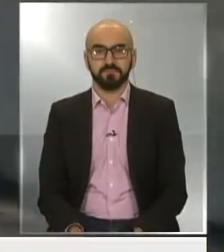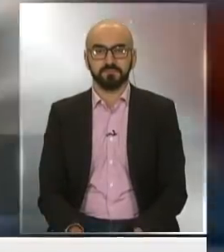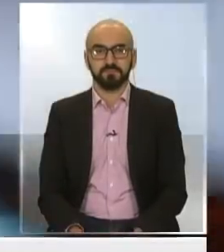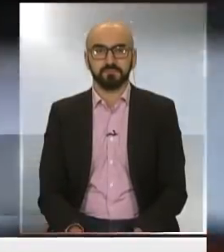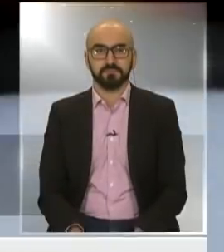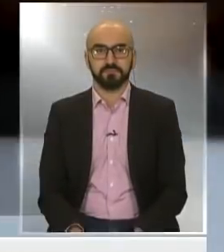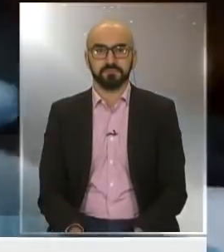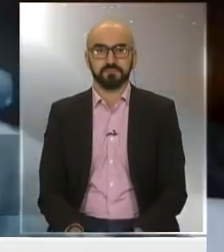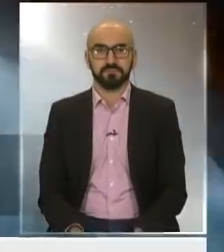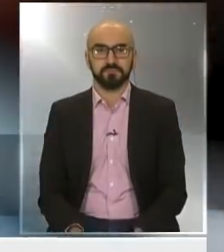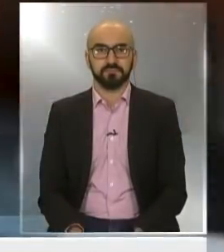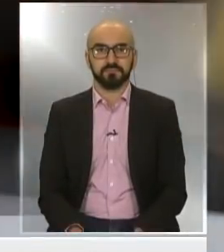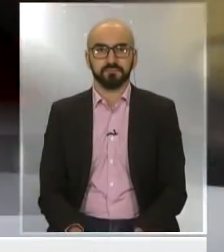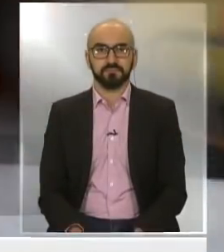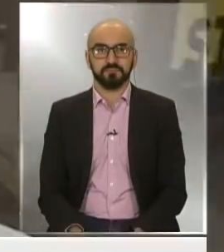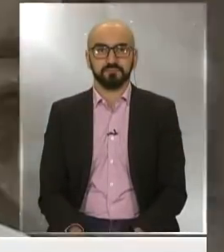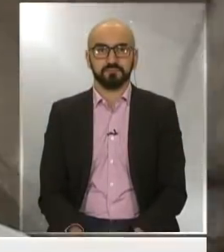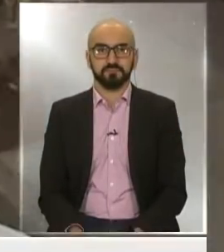Ahí.